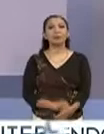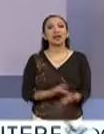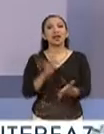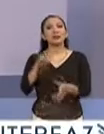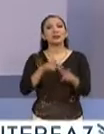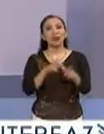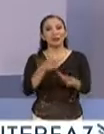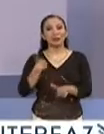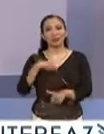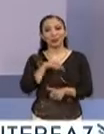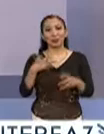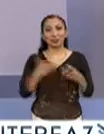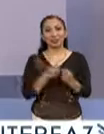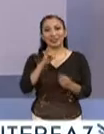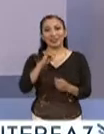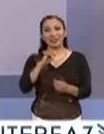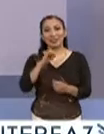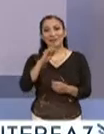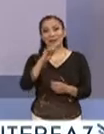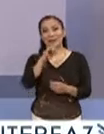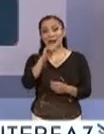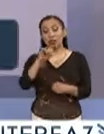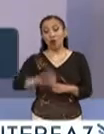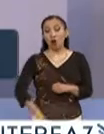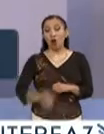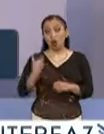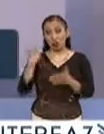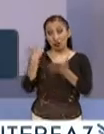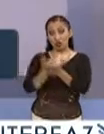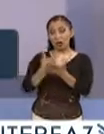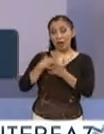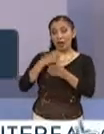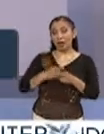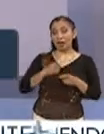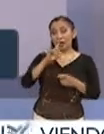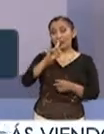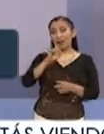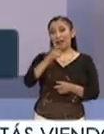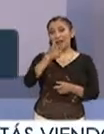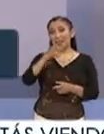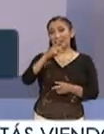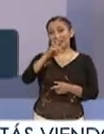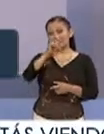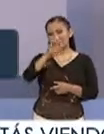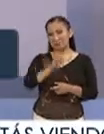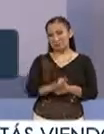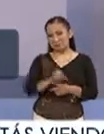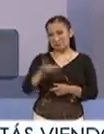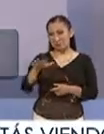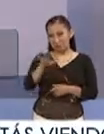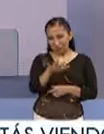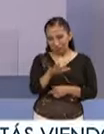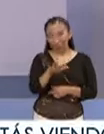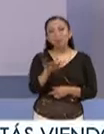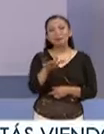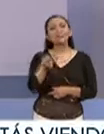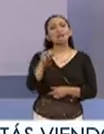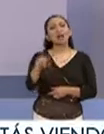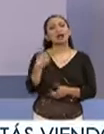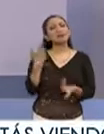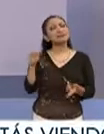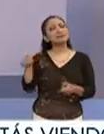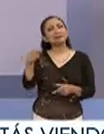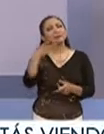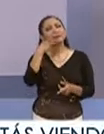Gracias por continuar con nosotros en Interfaz. Hoy, en nuestra colaboración con la Dirección General de Educación Superior para Profesionales de la Educación, nos